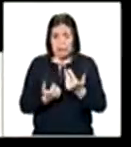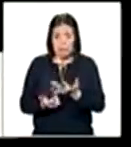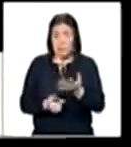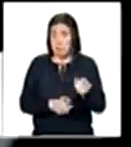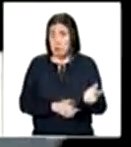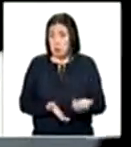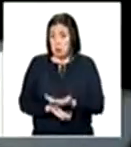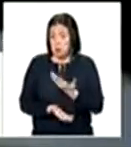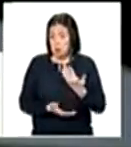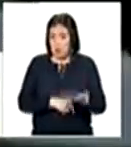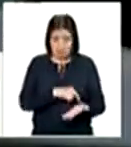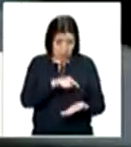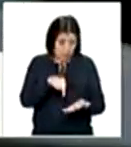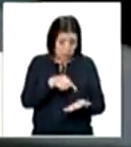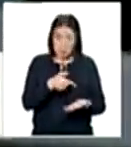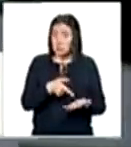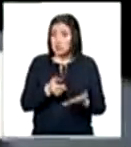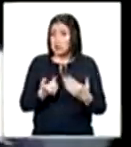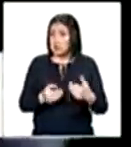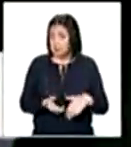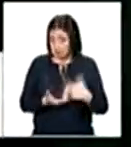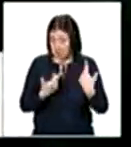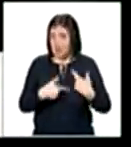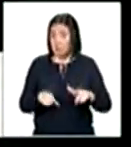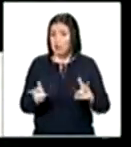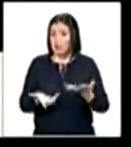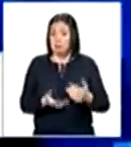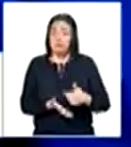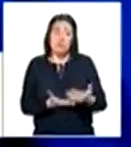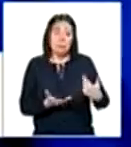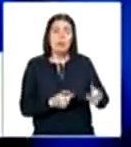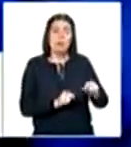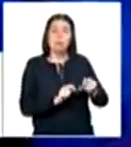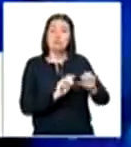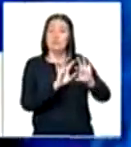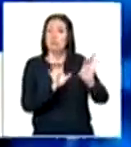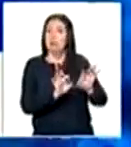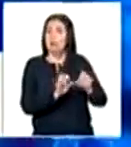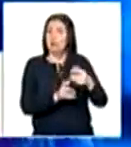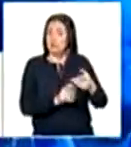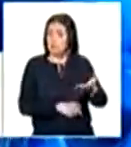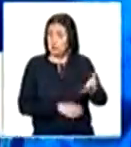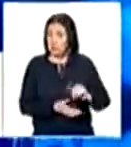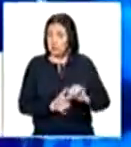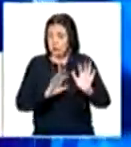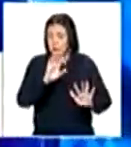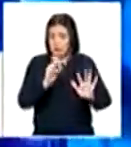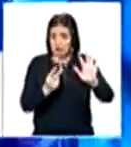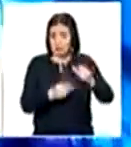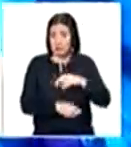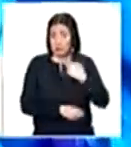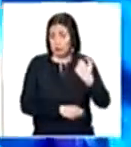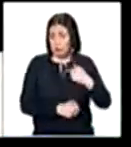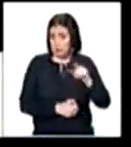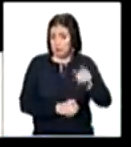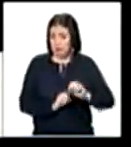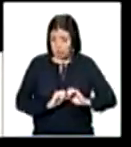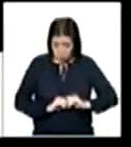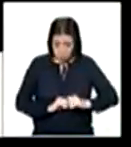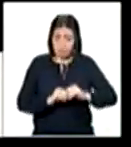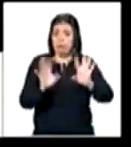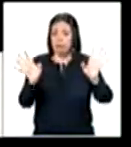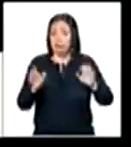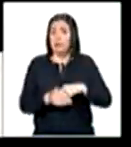El nuevo material discográfico estará disponible en preventa digital a partir del 17 de noviembre y será lanzado a